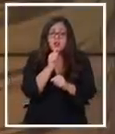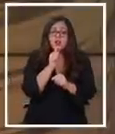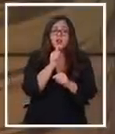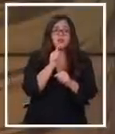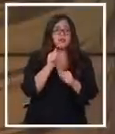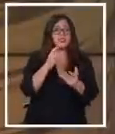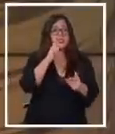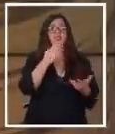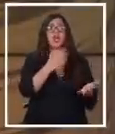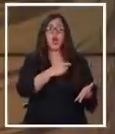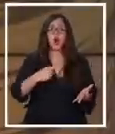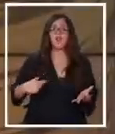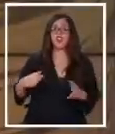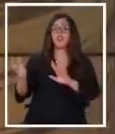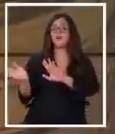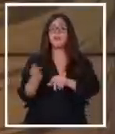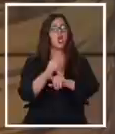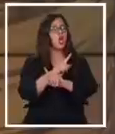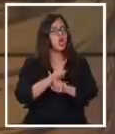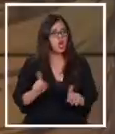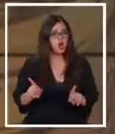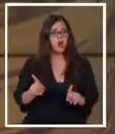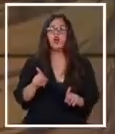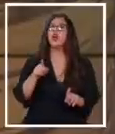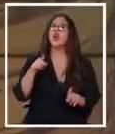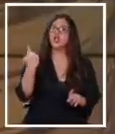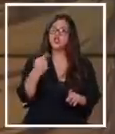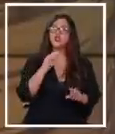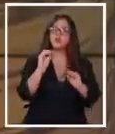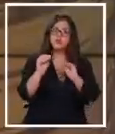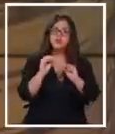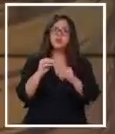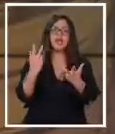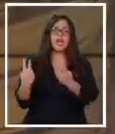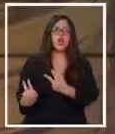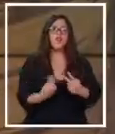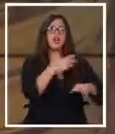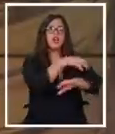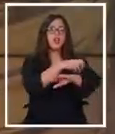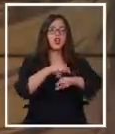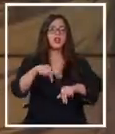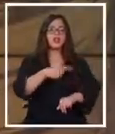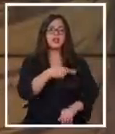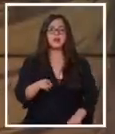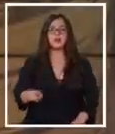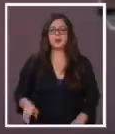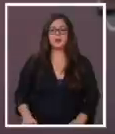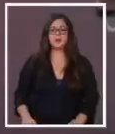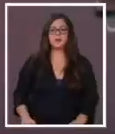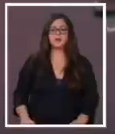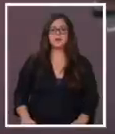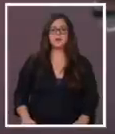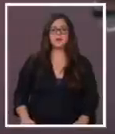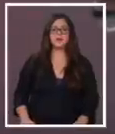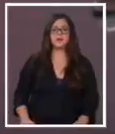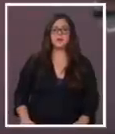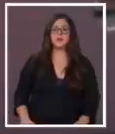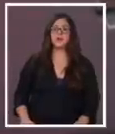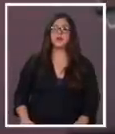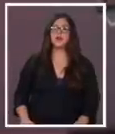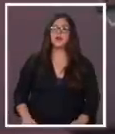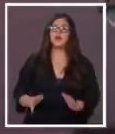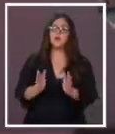eso es justamente lo que estamos trabajando y parte lo que vamos a anunciar en nuestra gira regional de esta semana presidente hablemos de la convención